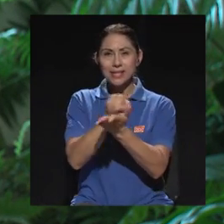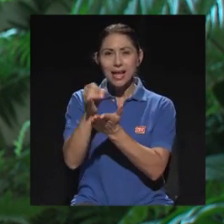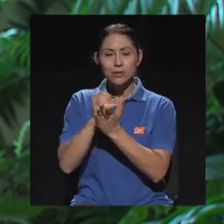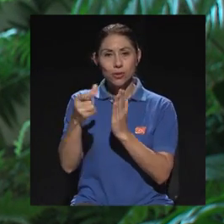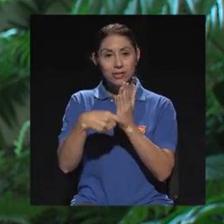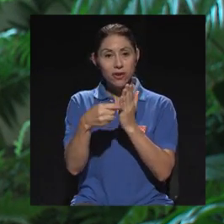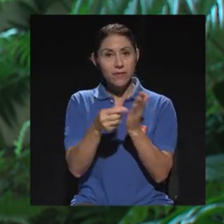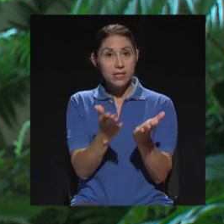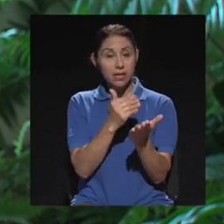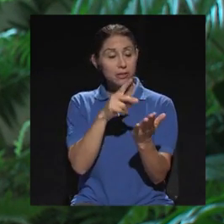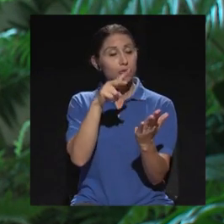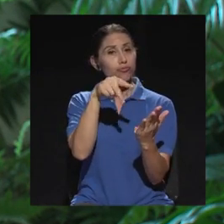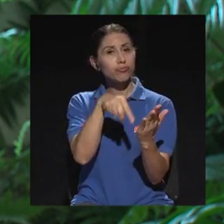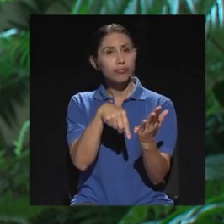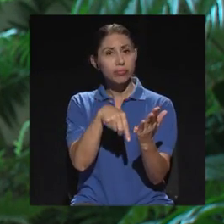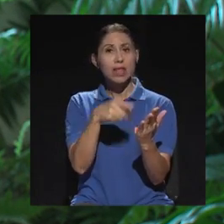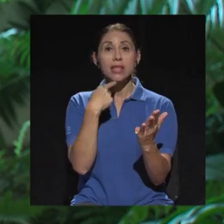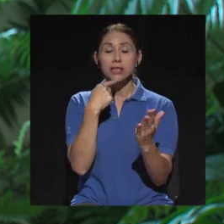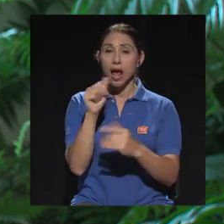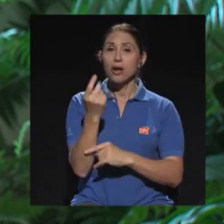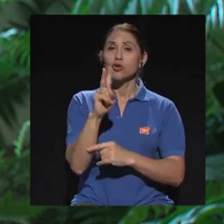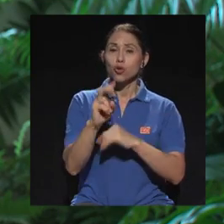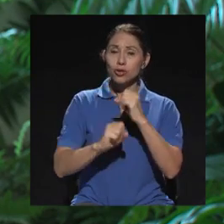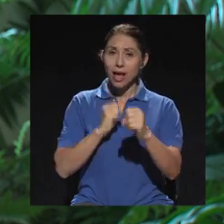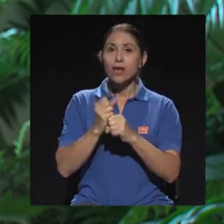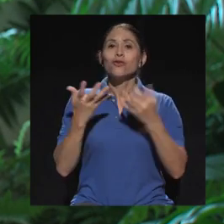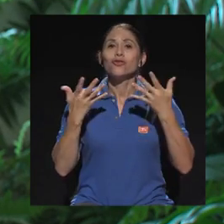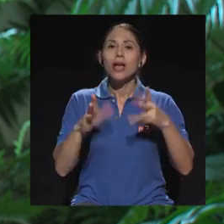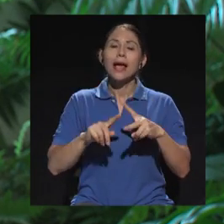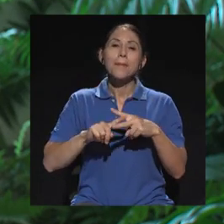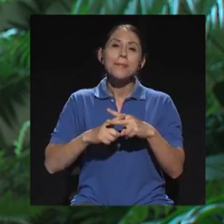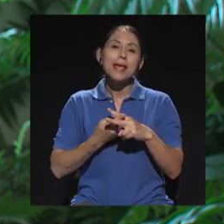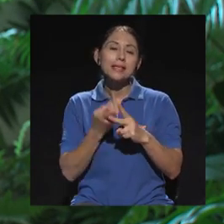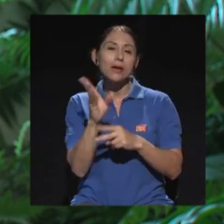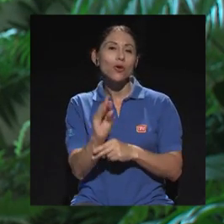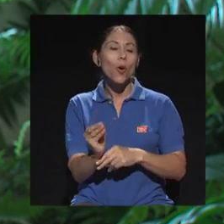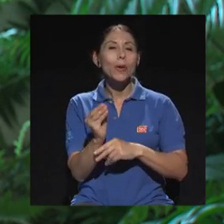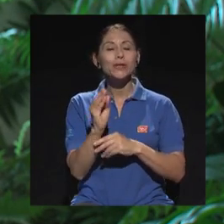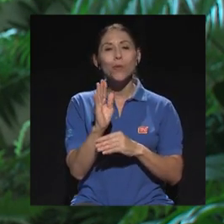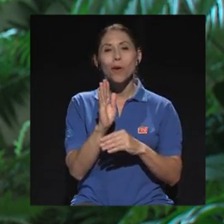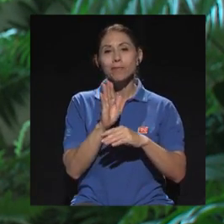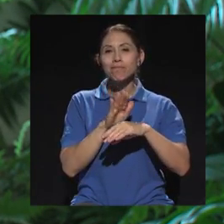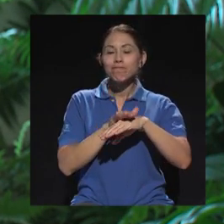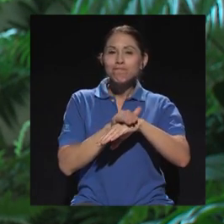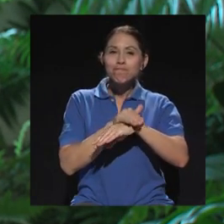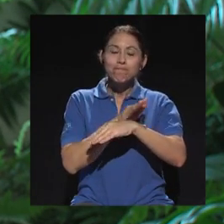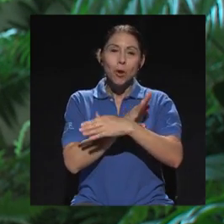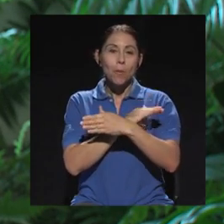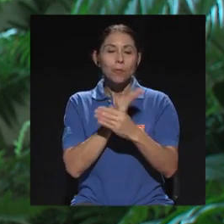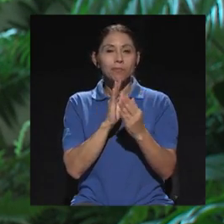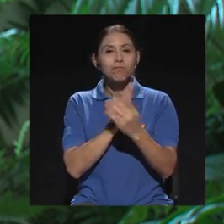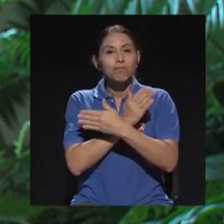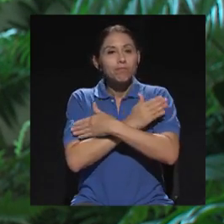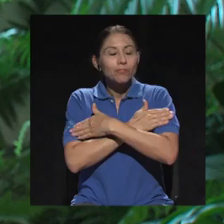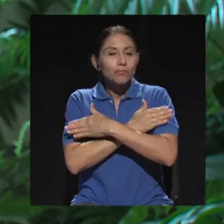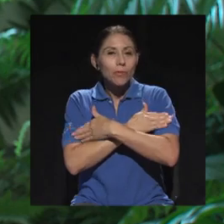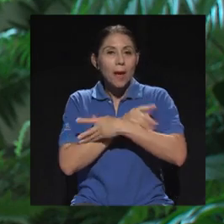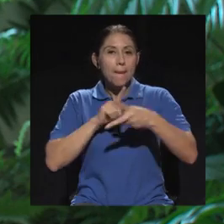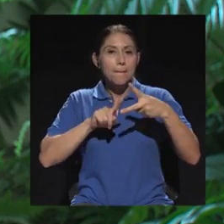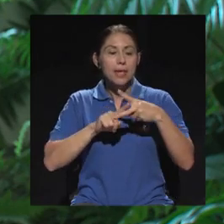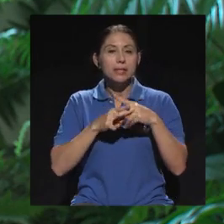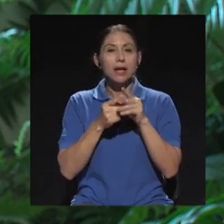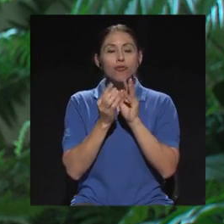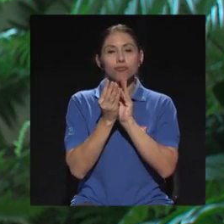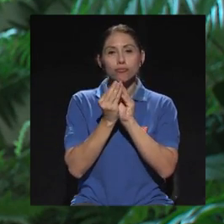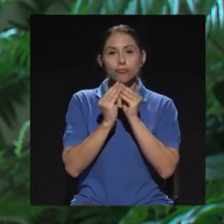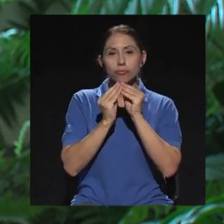investigaciones que nos hablan de que, por ejemplo, a los 12 años empiezan ya las caricias, los contactos a través del